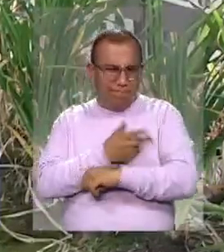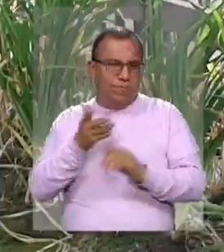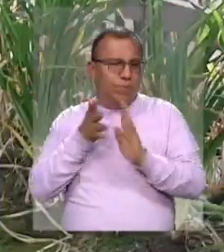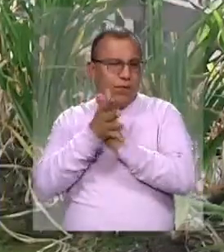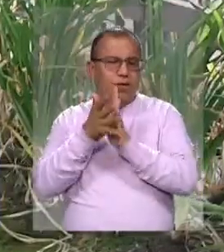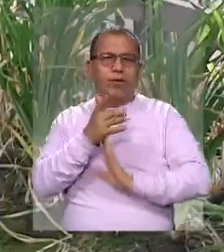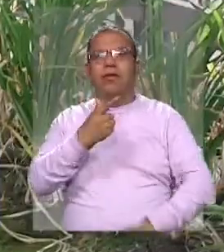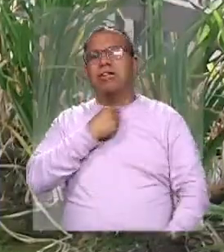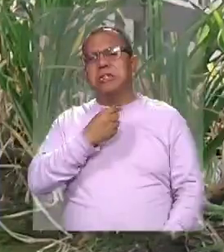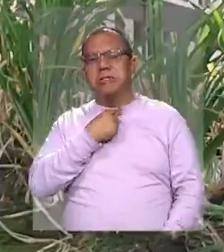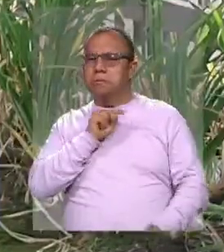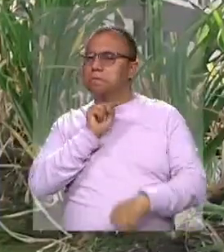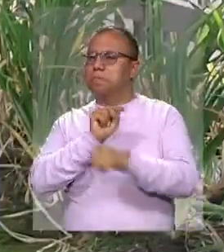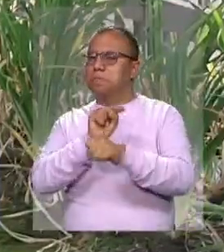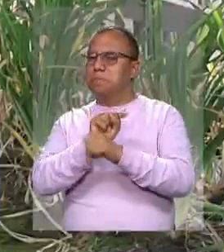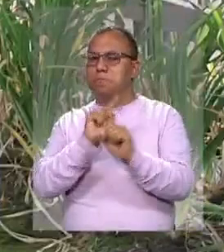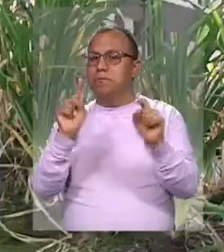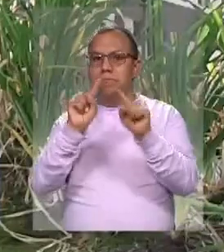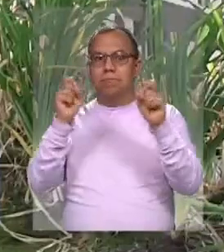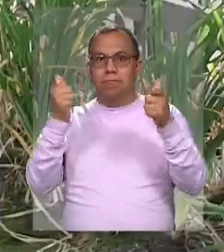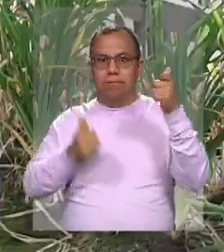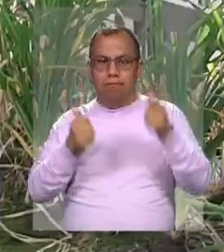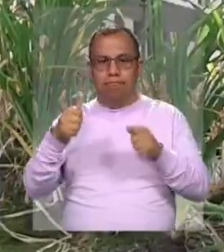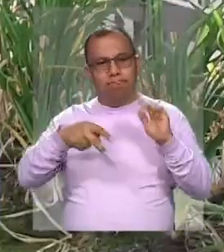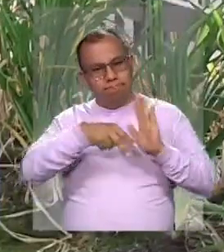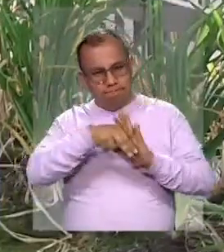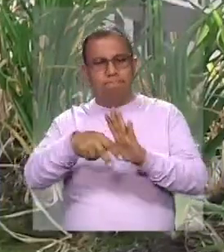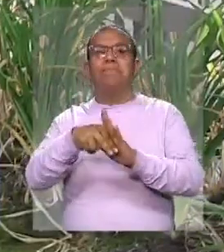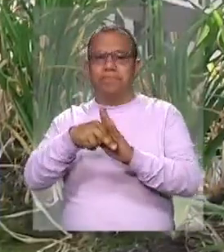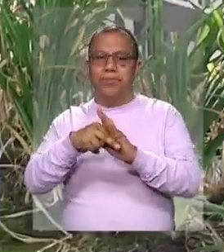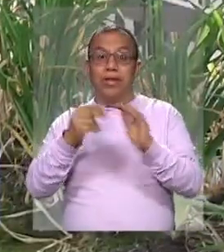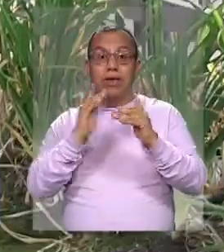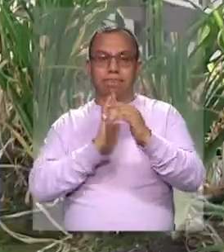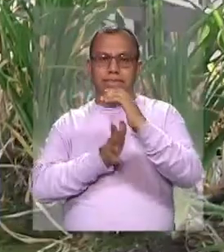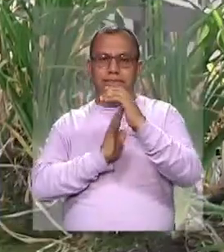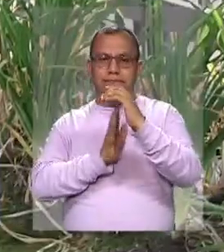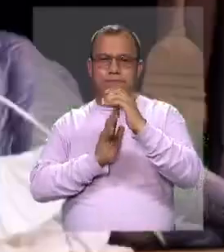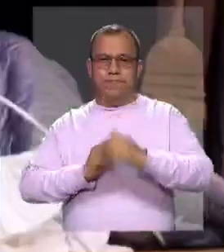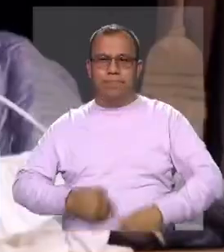de humor e ironía que habla acerca del desplazamiento y la migración.